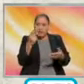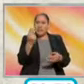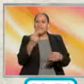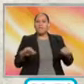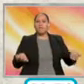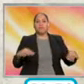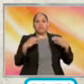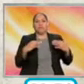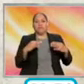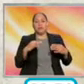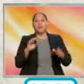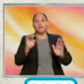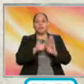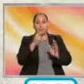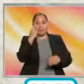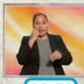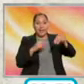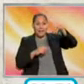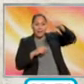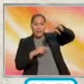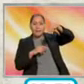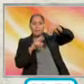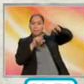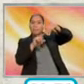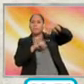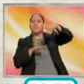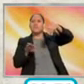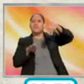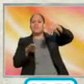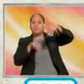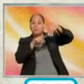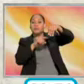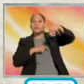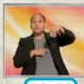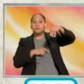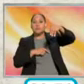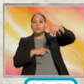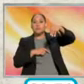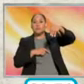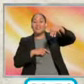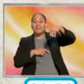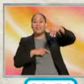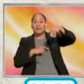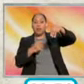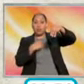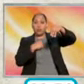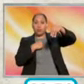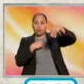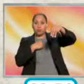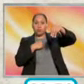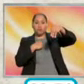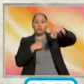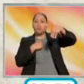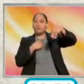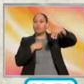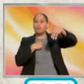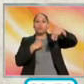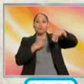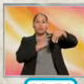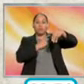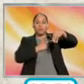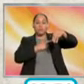remarcar. Fíjate en la M que ella está haciendo, nos está haciendo un indicador de la necesidad de ser ella, porque la primera